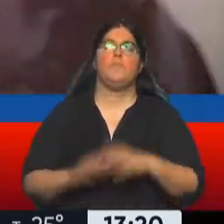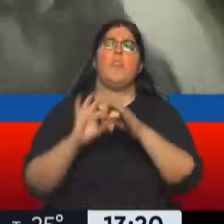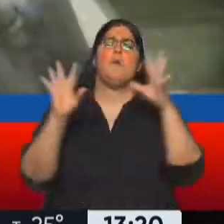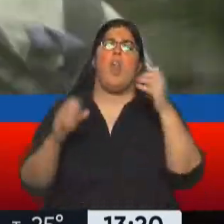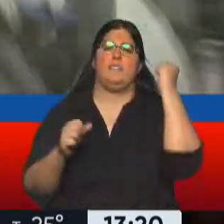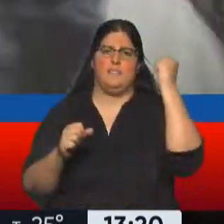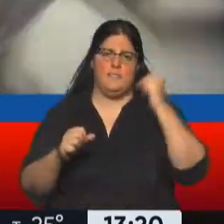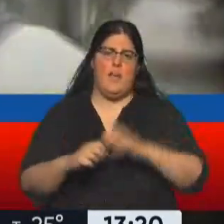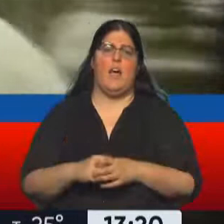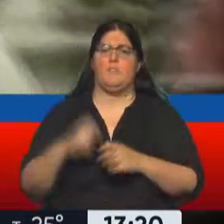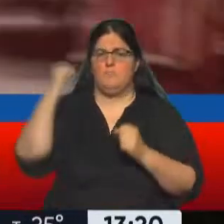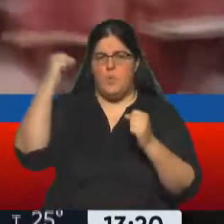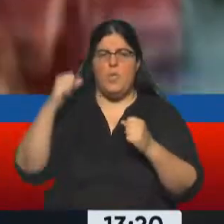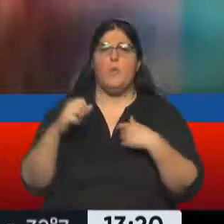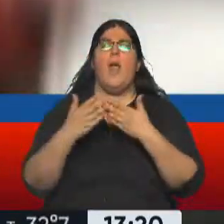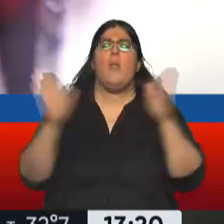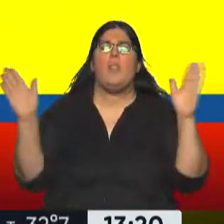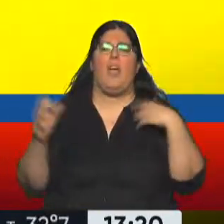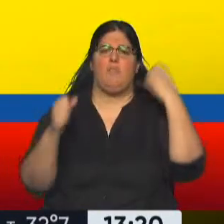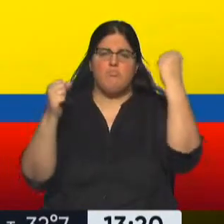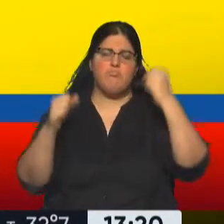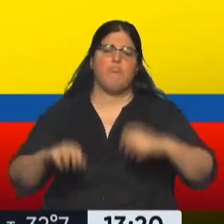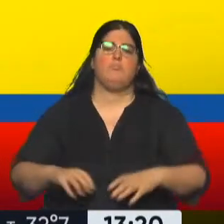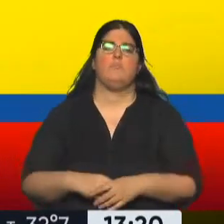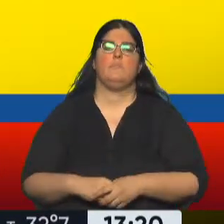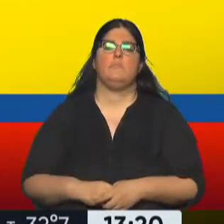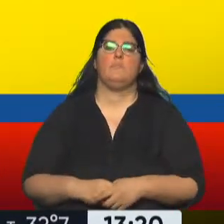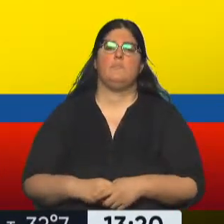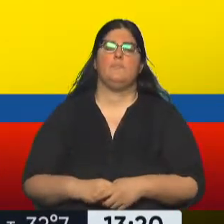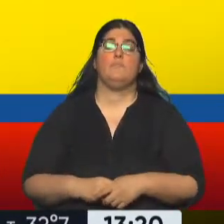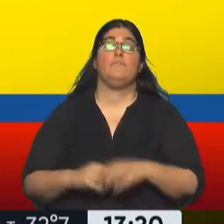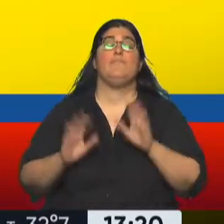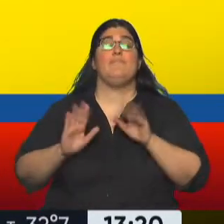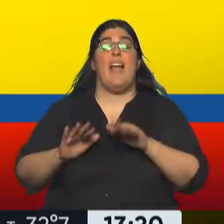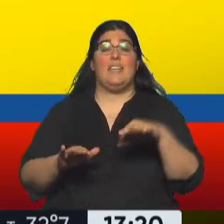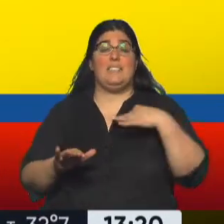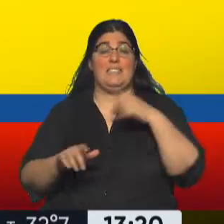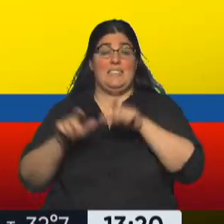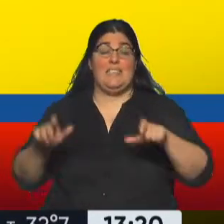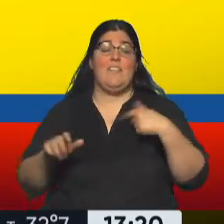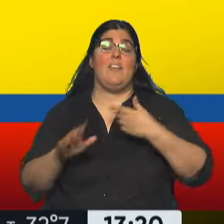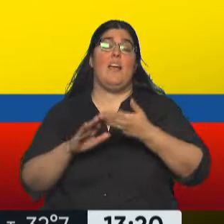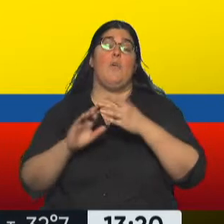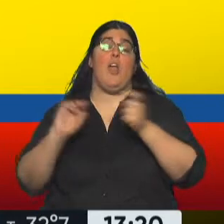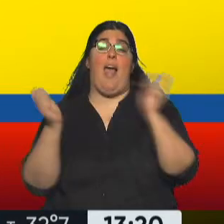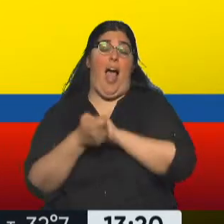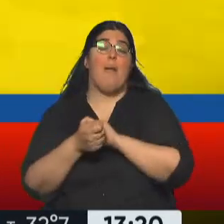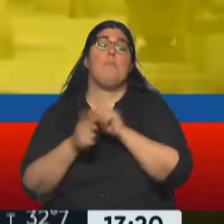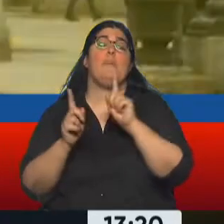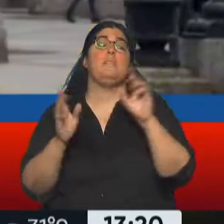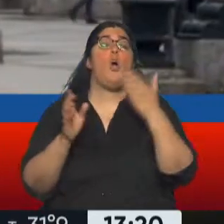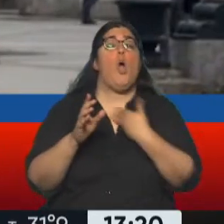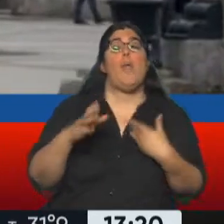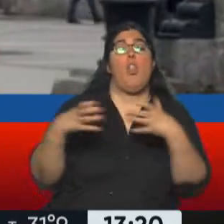democracia! ¡Viva la libertad! La marcha cívica por el cambio, convocada en Cuba por sectores